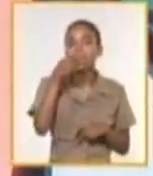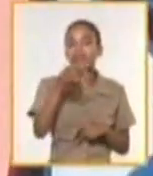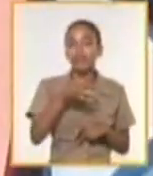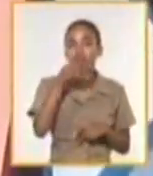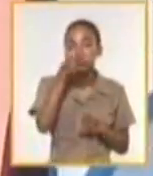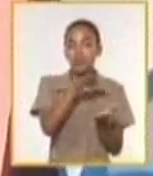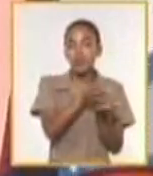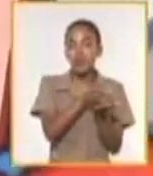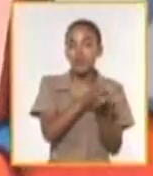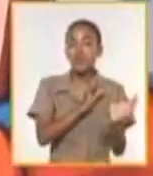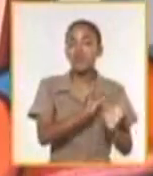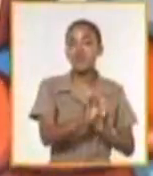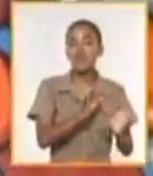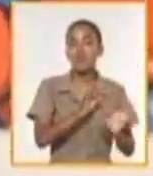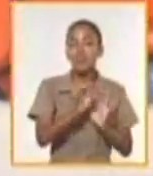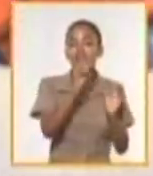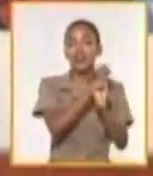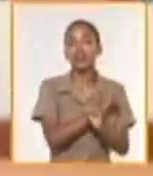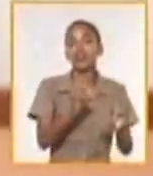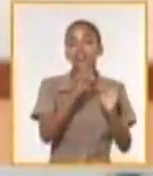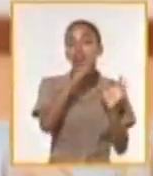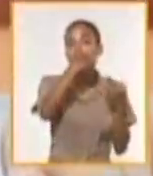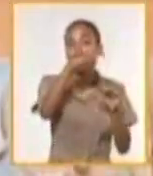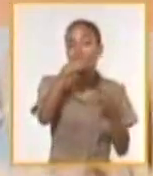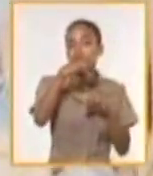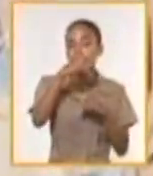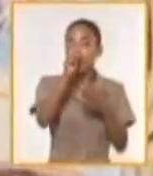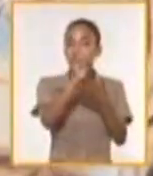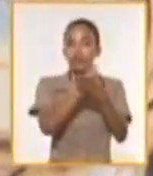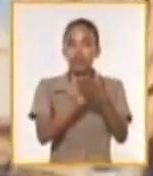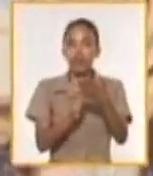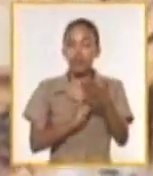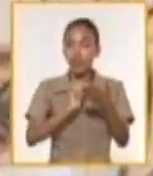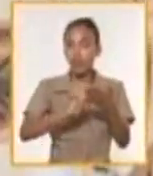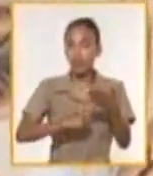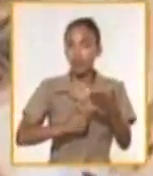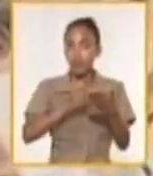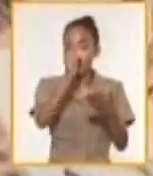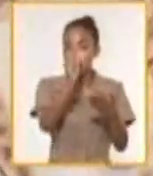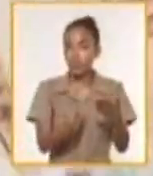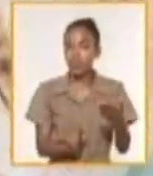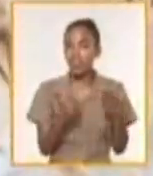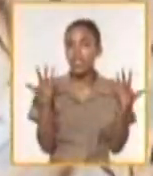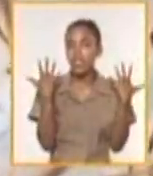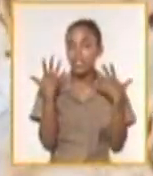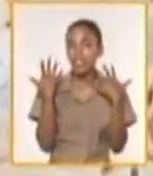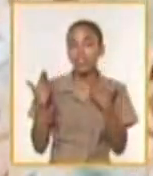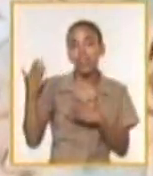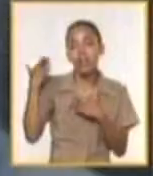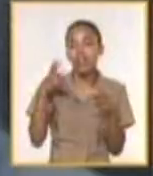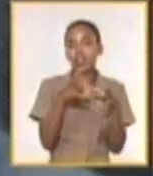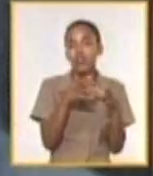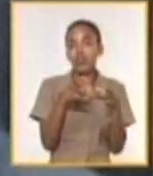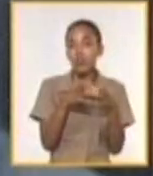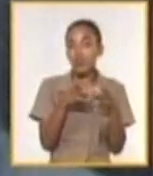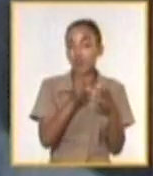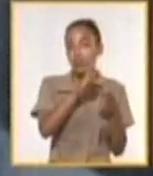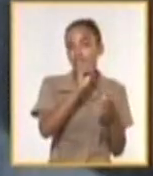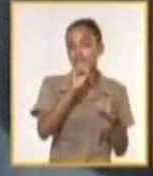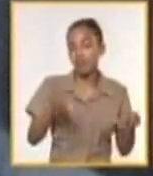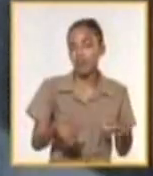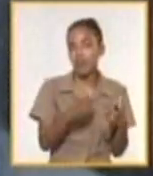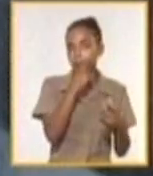y organizar la papelería y el archivo personal de una de las principales figuras de la generación del Centenario y la Revolución